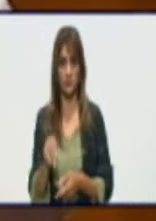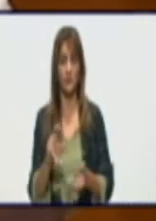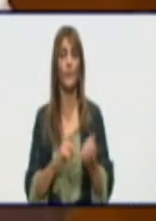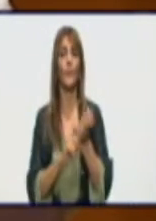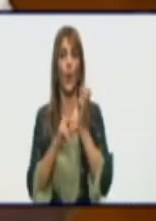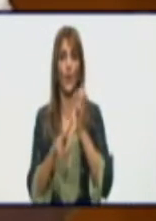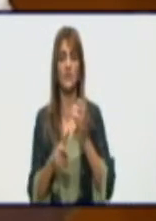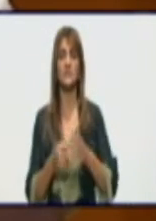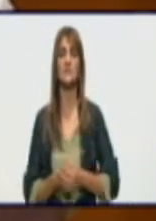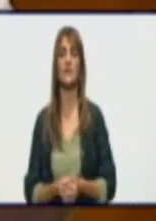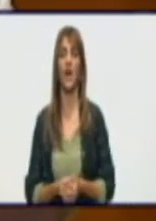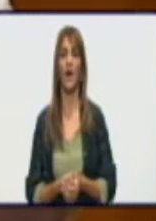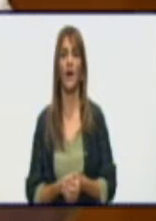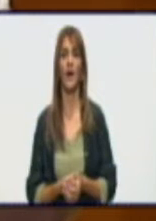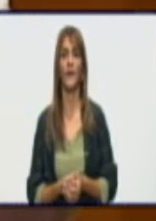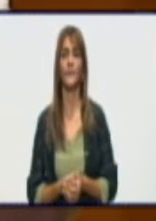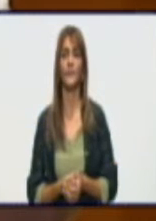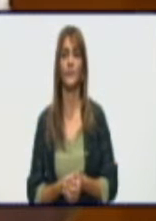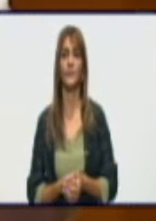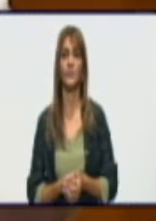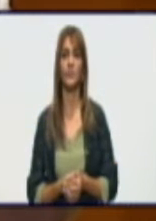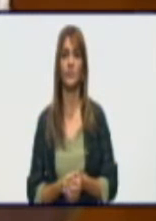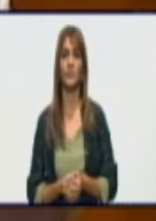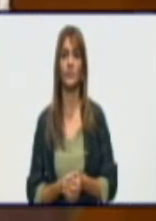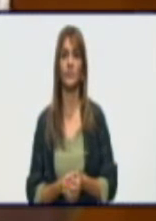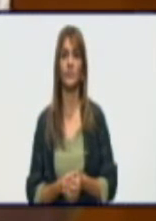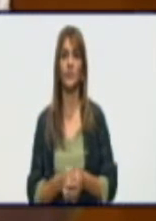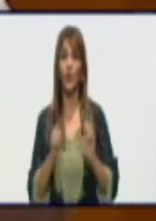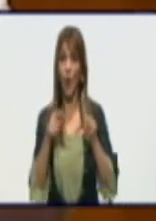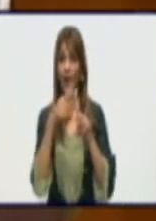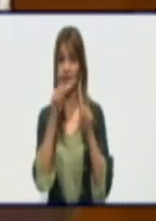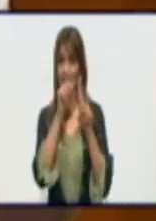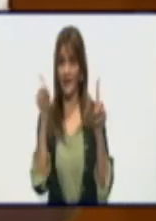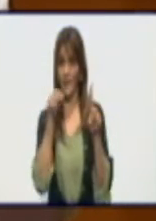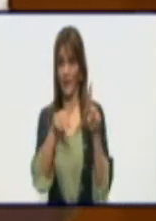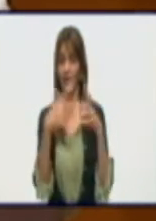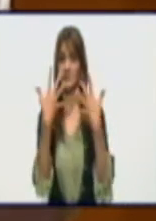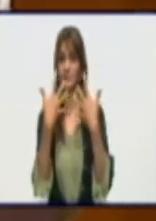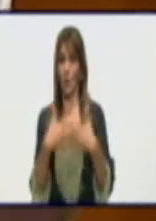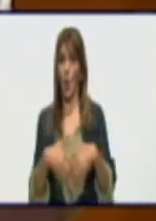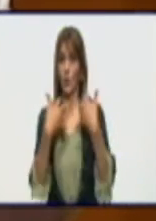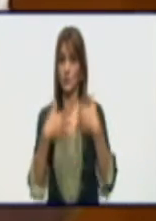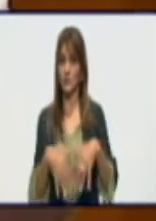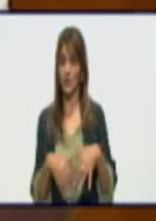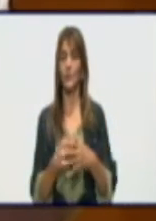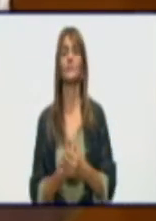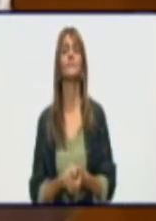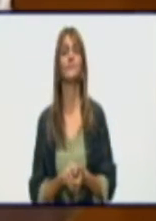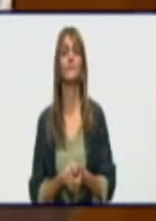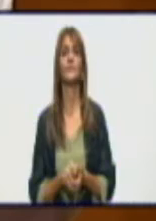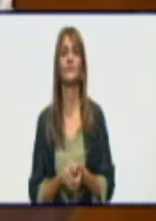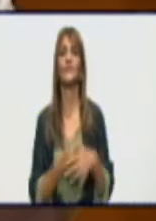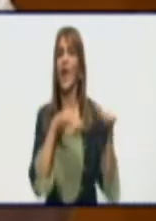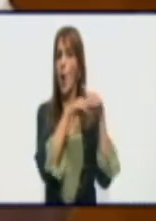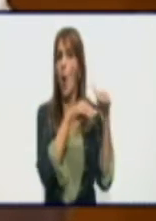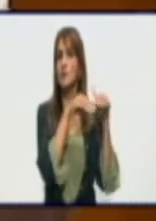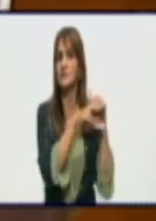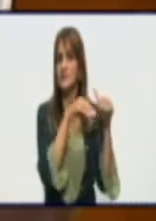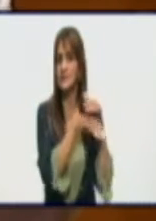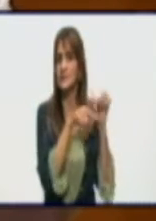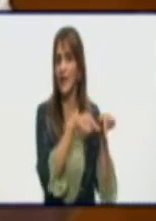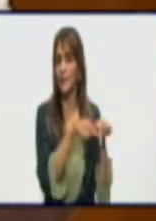dado primer orden al tema conserva de fruta, es decir, la conserva, producto no derivado de la harina. Eso, todos